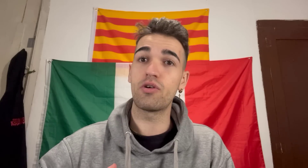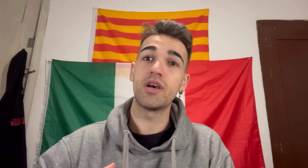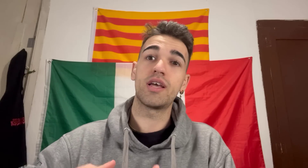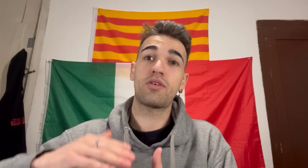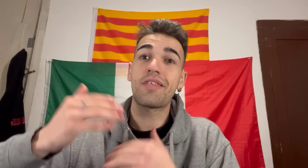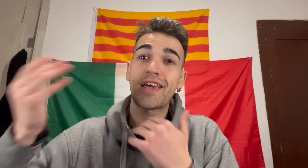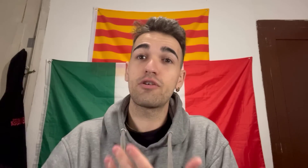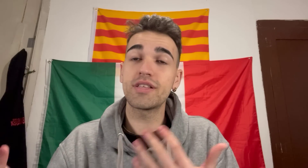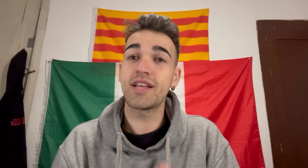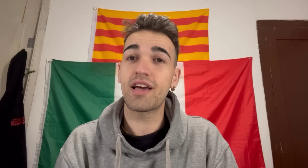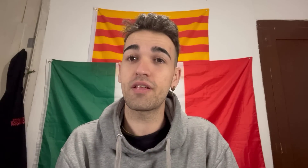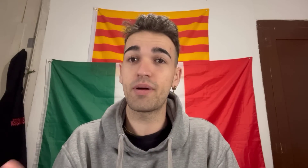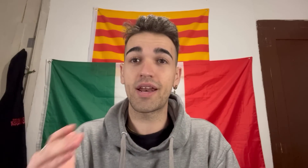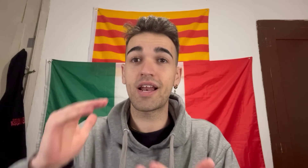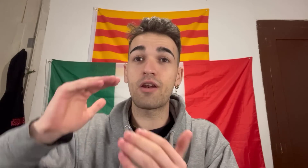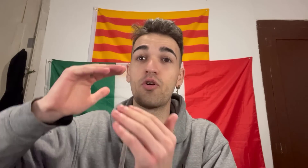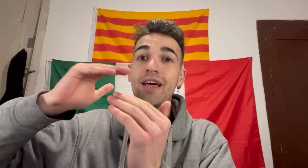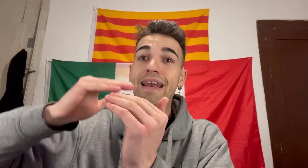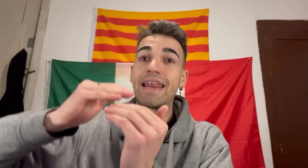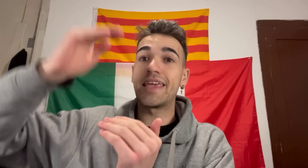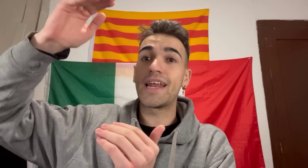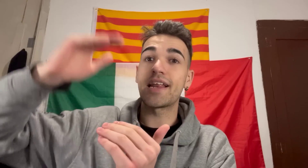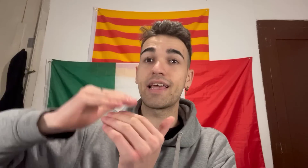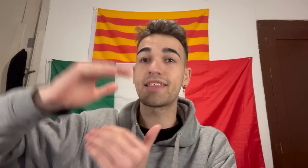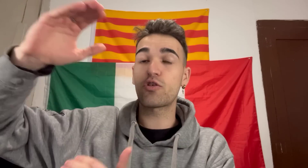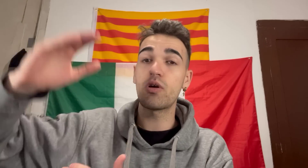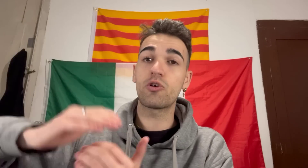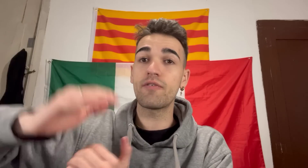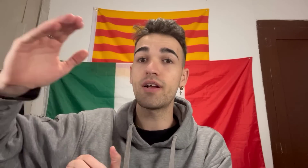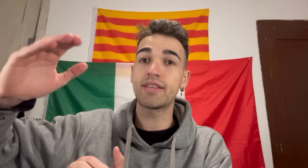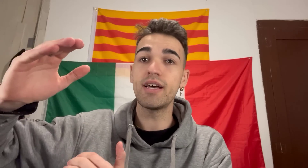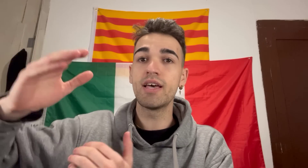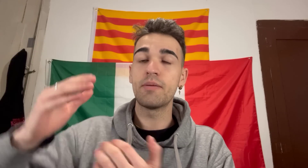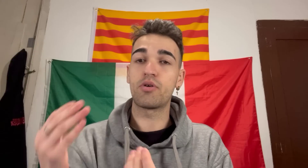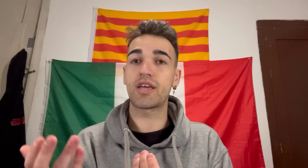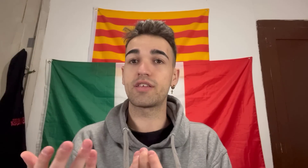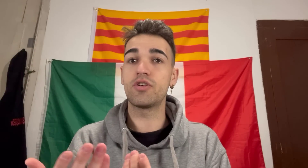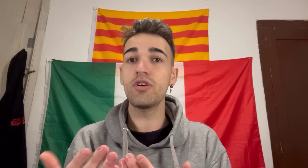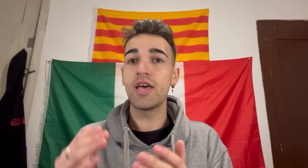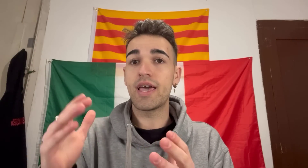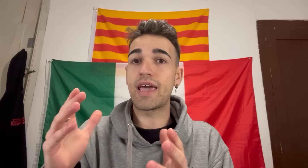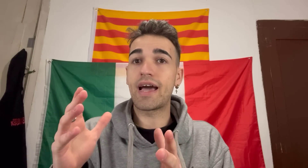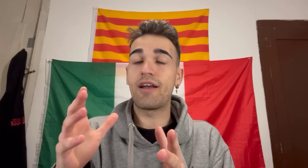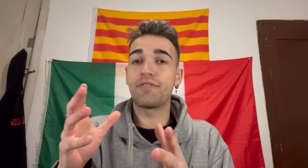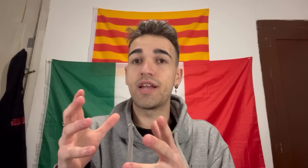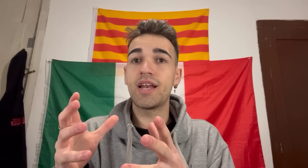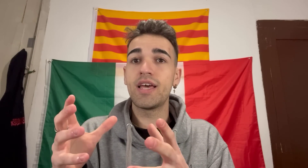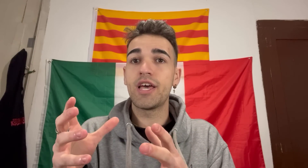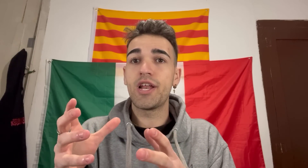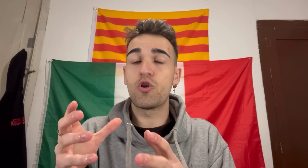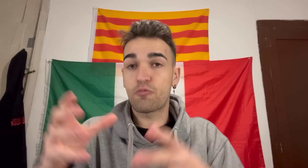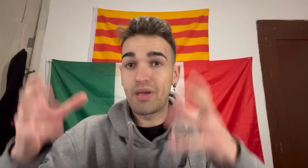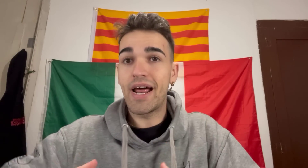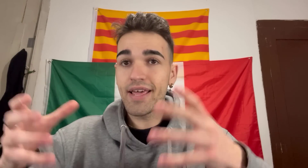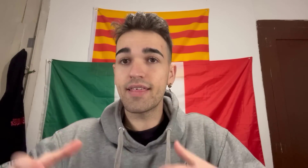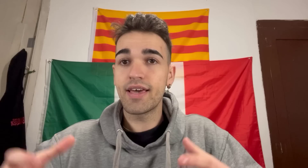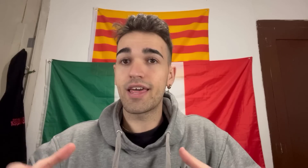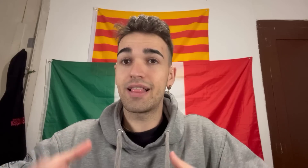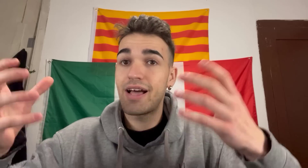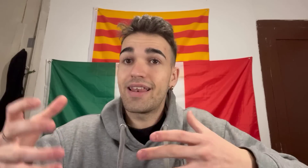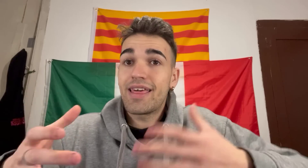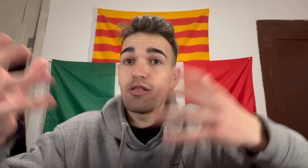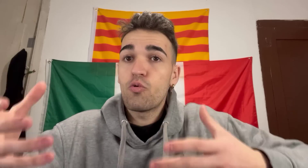el suelo. Entonces, ¿qué es lo que tienen que hacer para arreglarlo? Rellenar ese suelo que falta, porque si no, al final, los